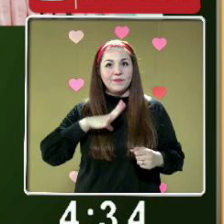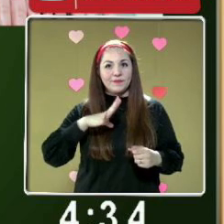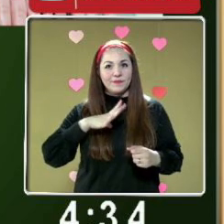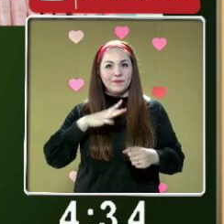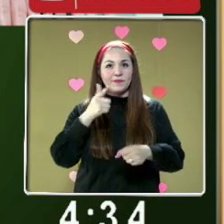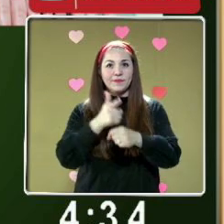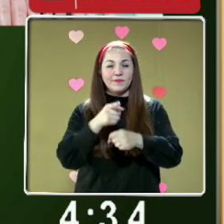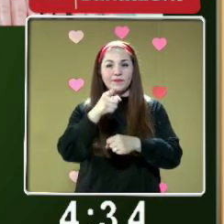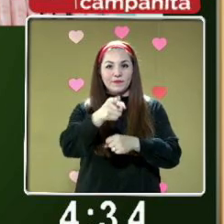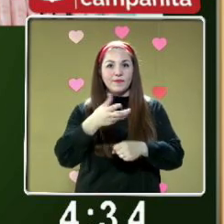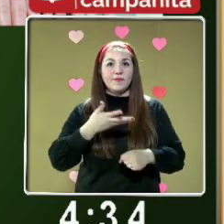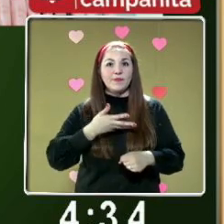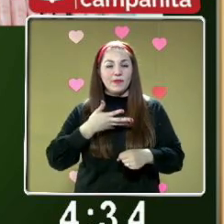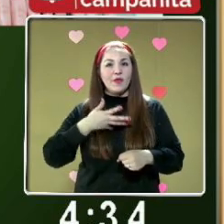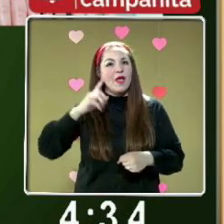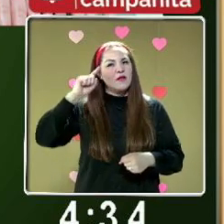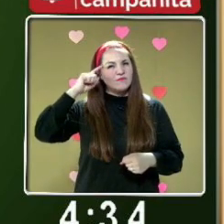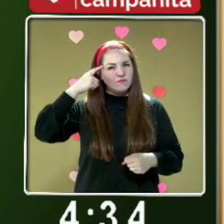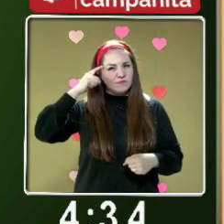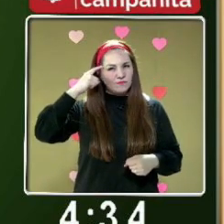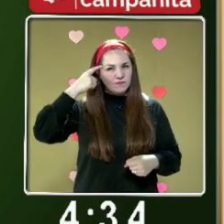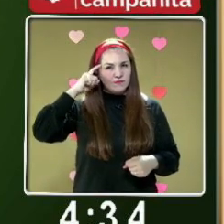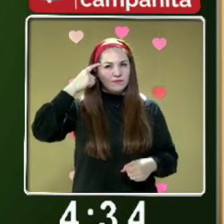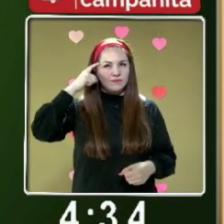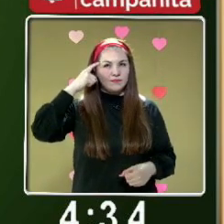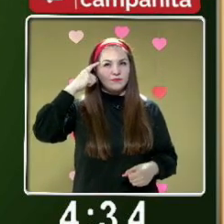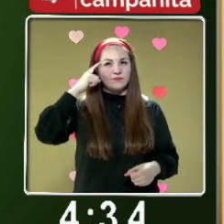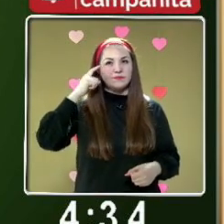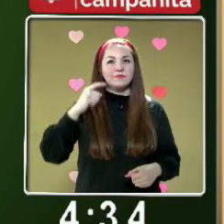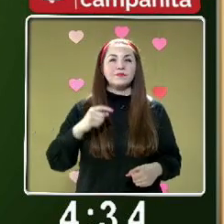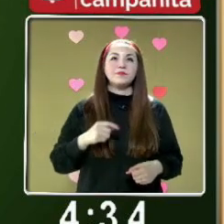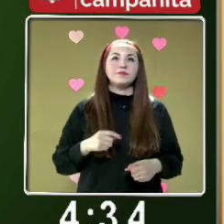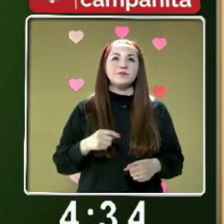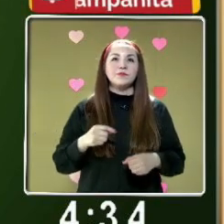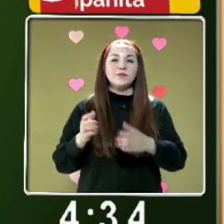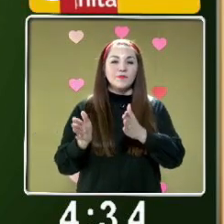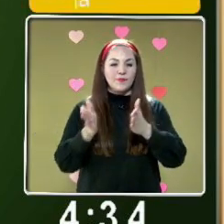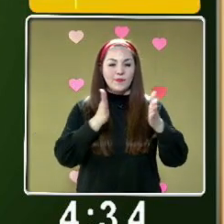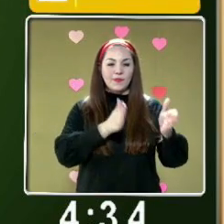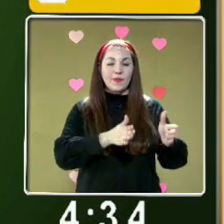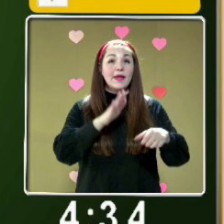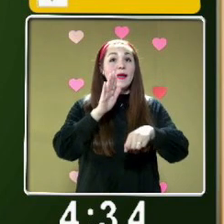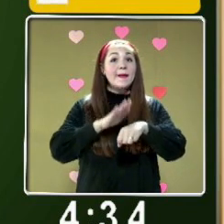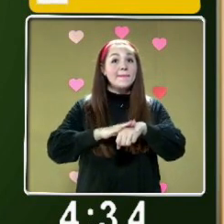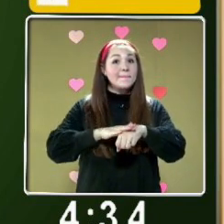tú cuando tienes un enojo? Y vamos a pasar al paso número 2, que es el